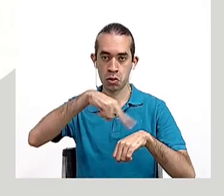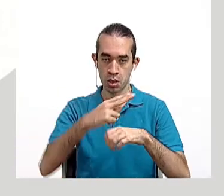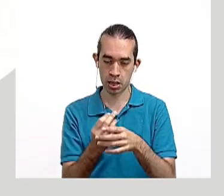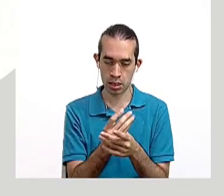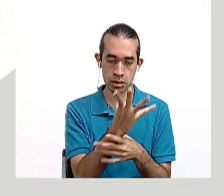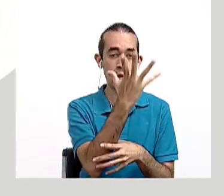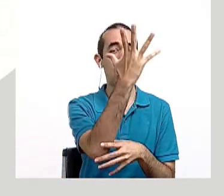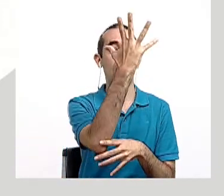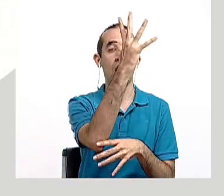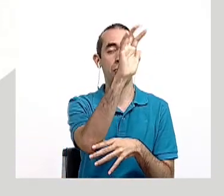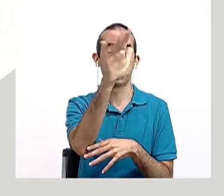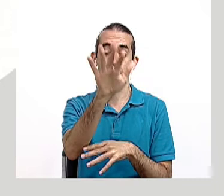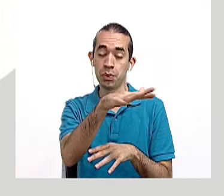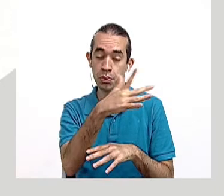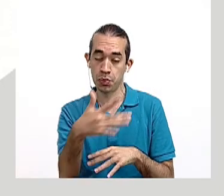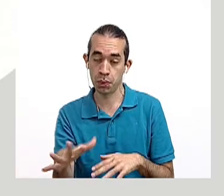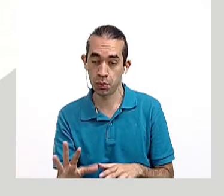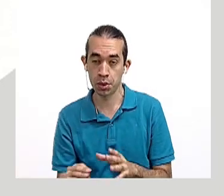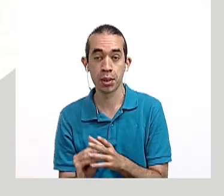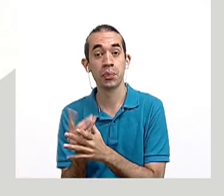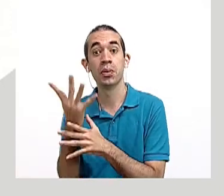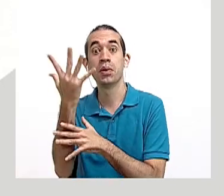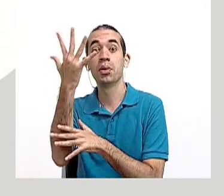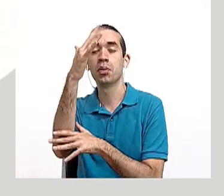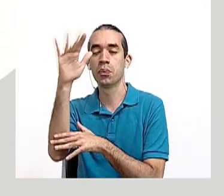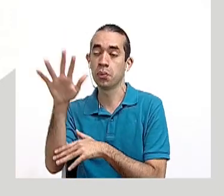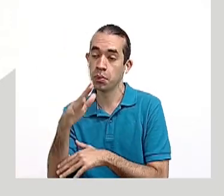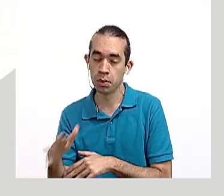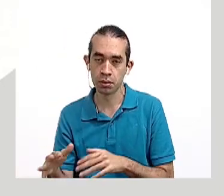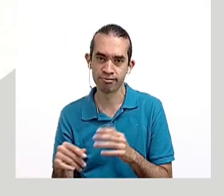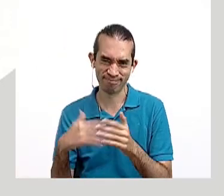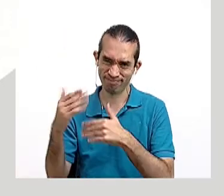las golondrinas, hay situaciones en la vida